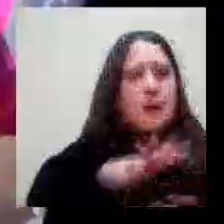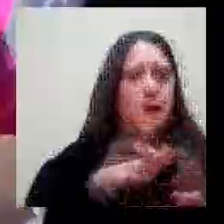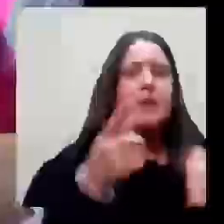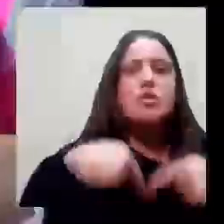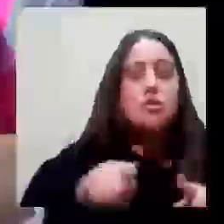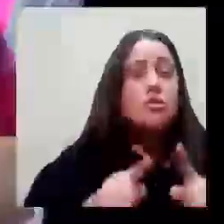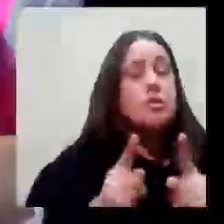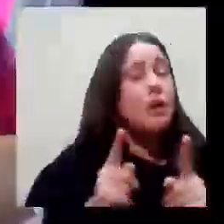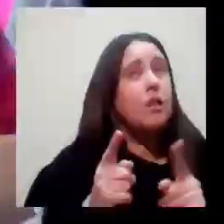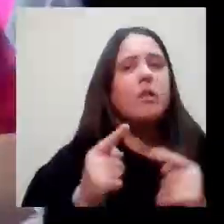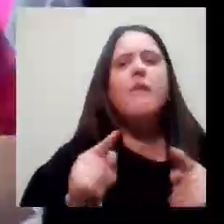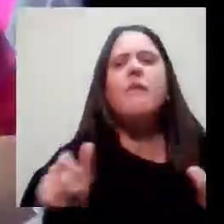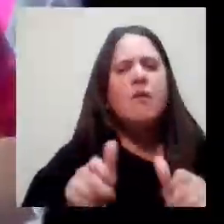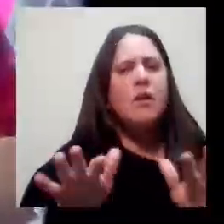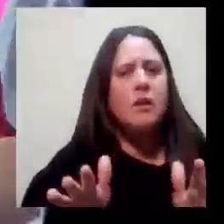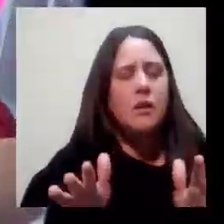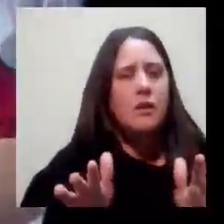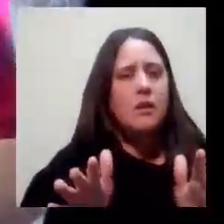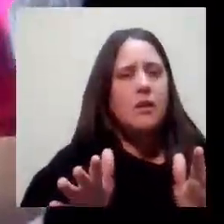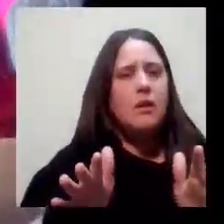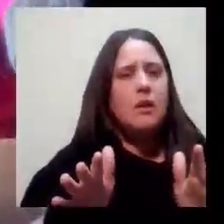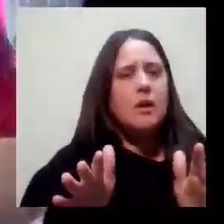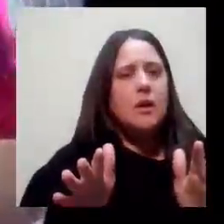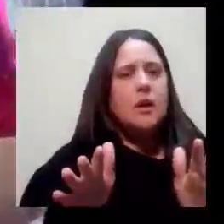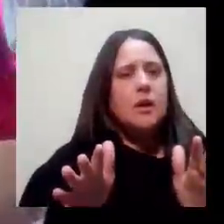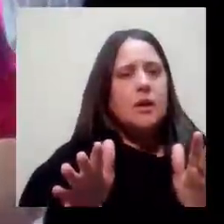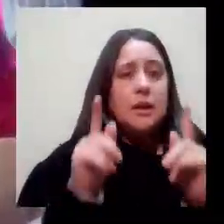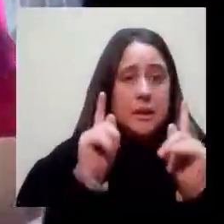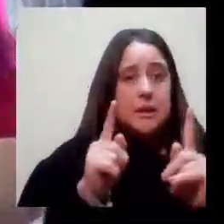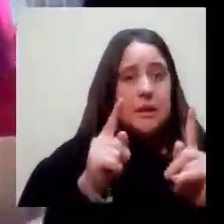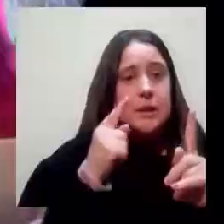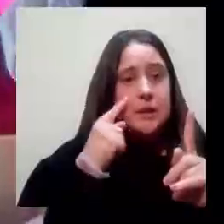hacer es, y también traje a Tomaselo